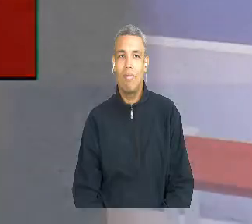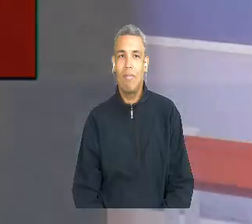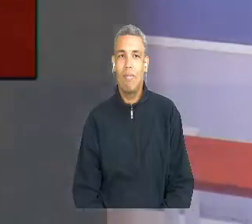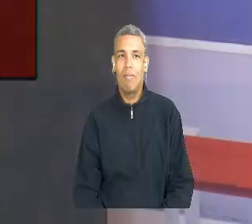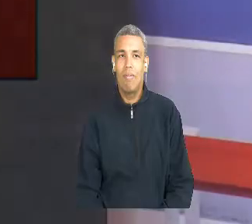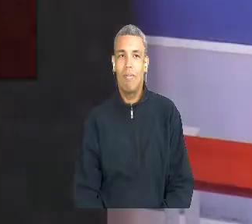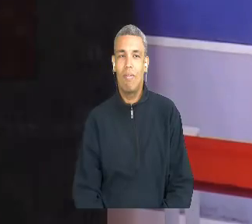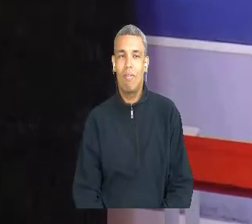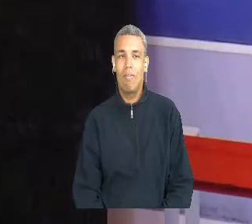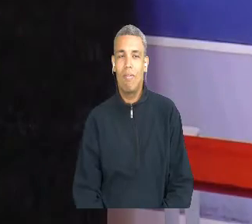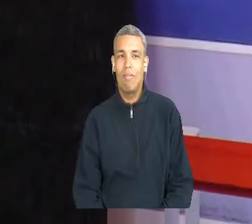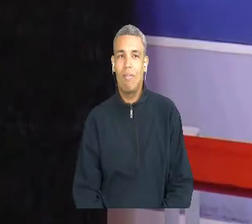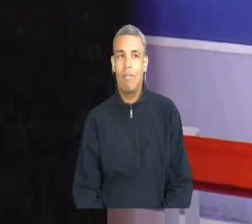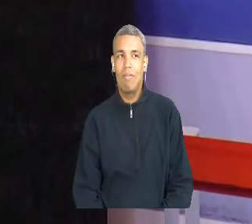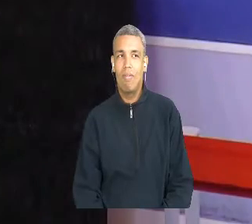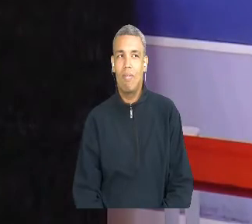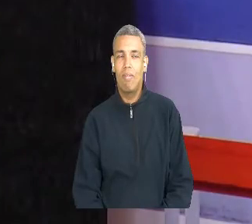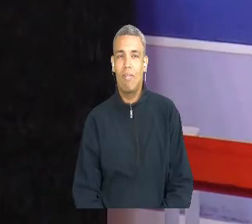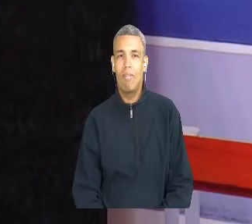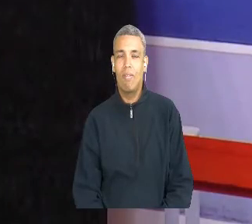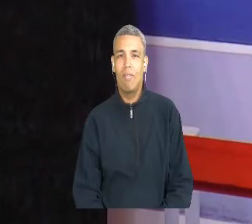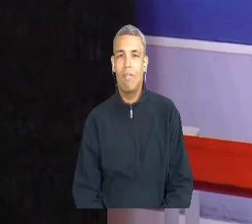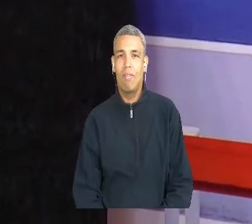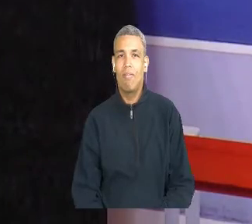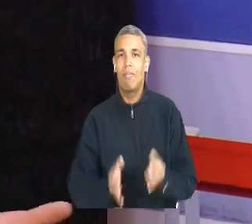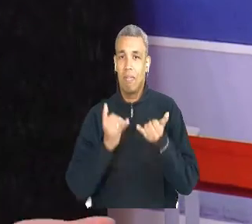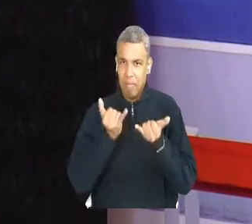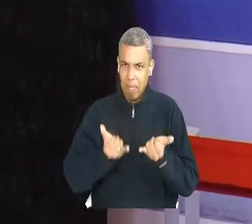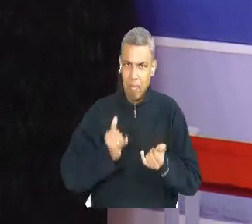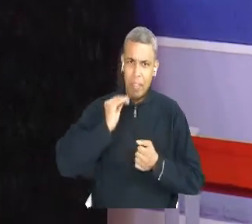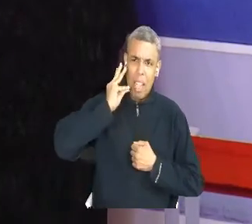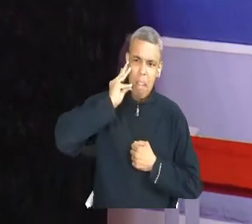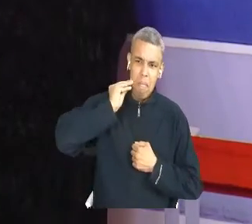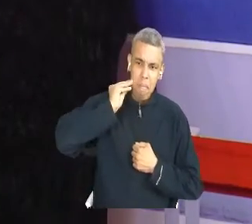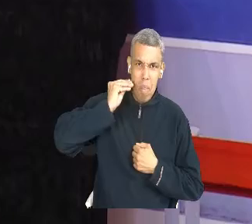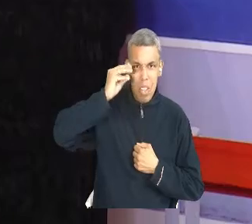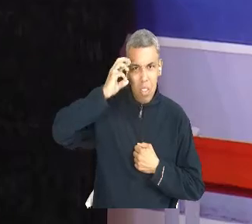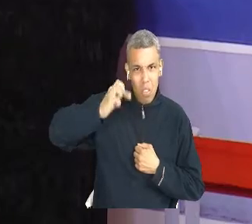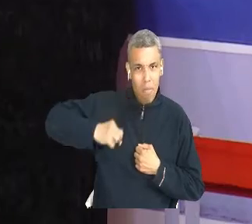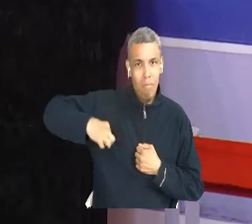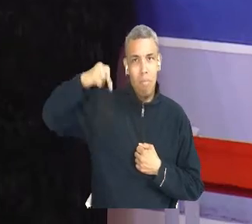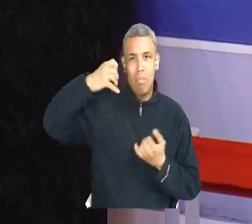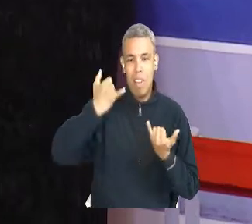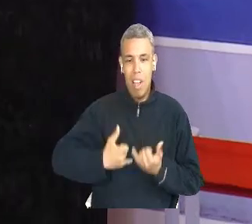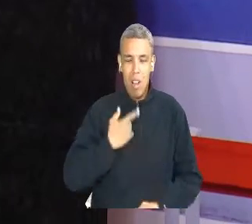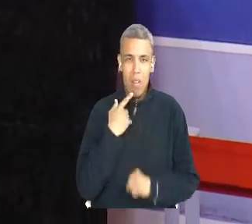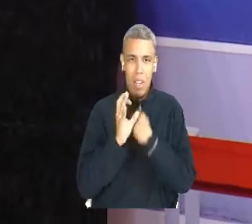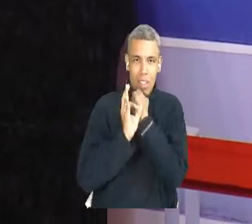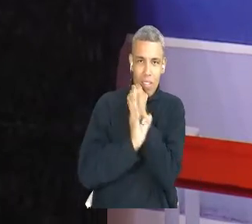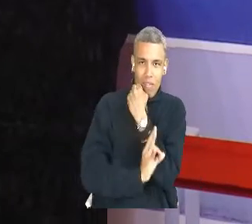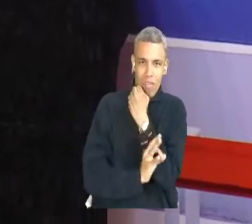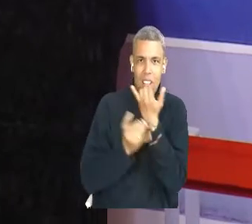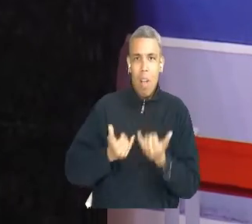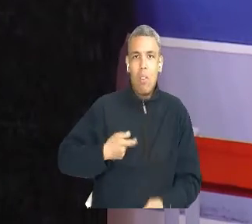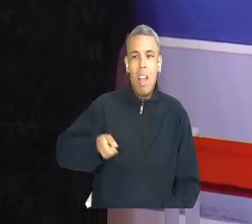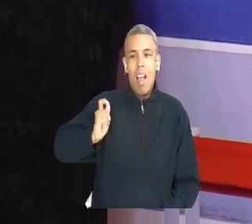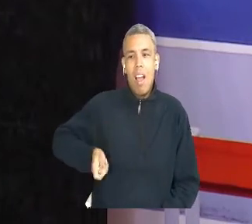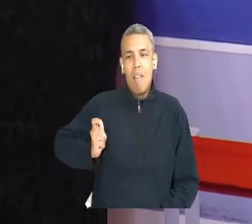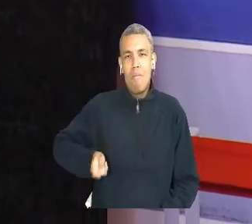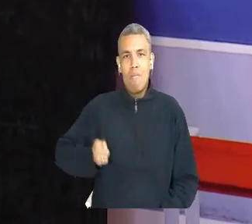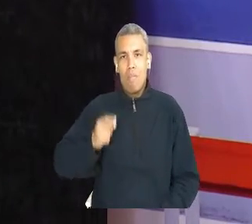bueno y continuamos aquí en casa nuestra sección de expertos ahorita estábamos con nuestra psicóloga ahora estamos con nuestra abogada ella es viviana